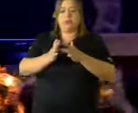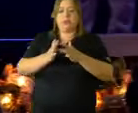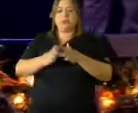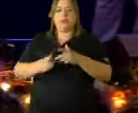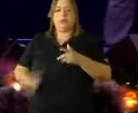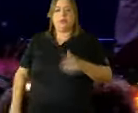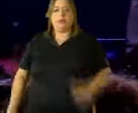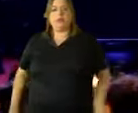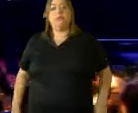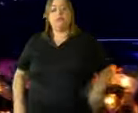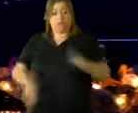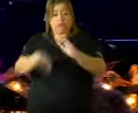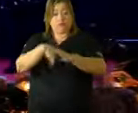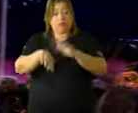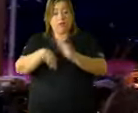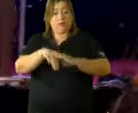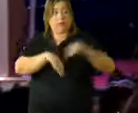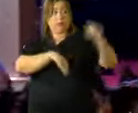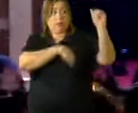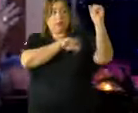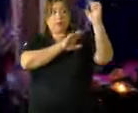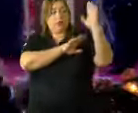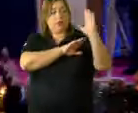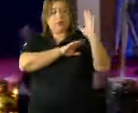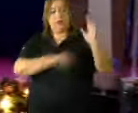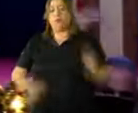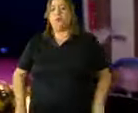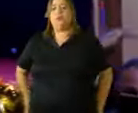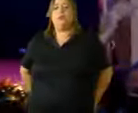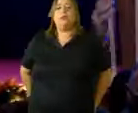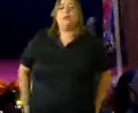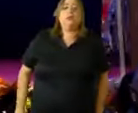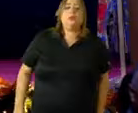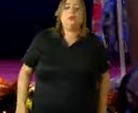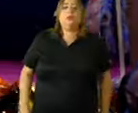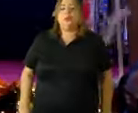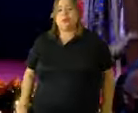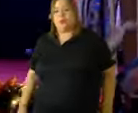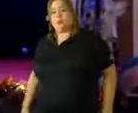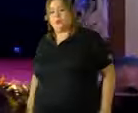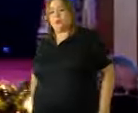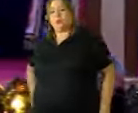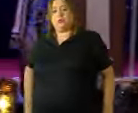te llama el Señor, te llama el Señor.